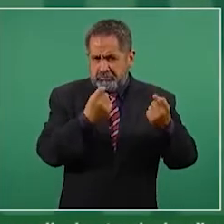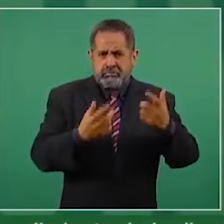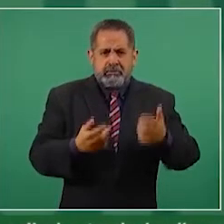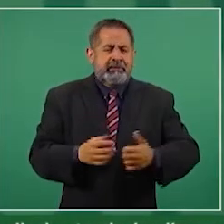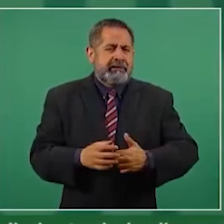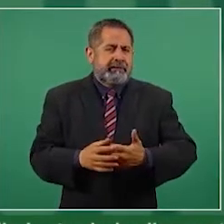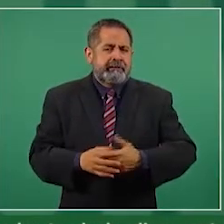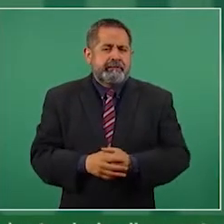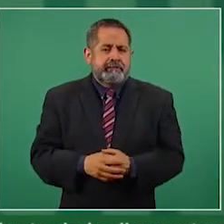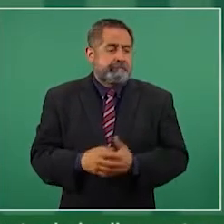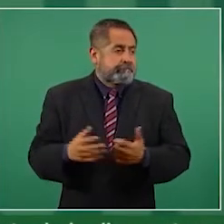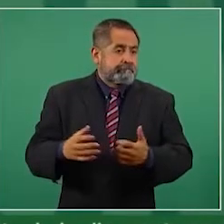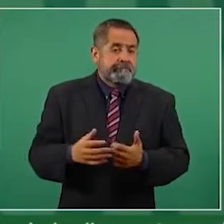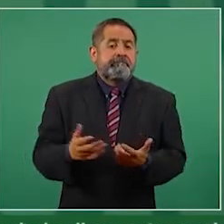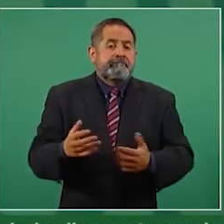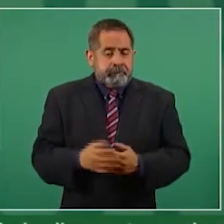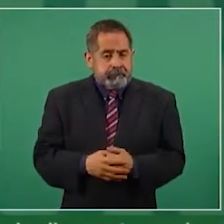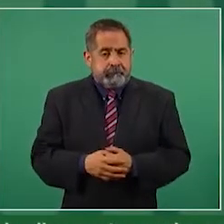Bueno,